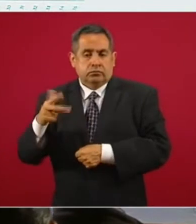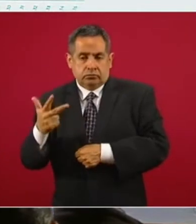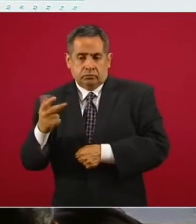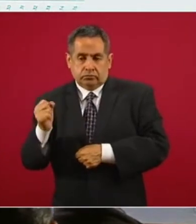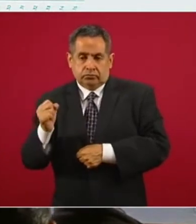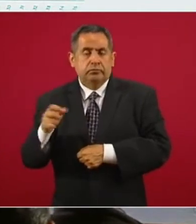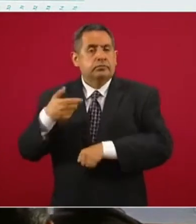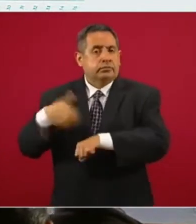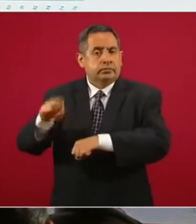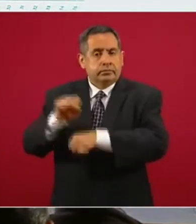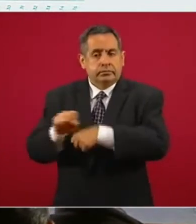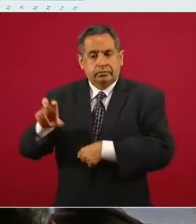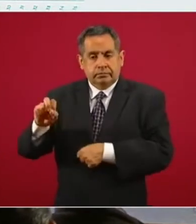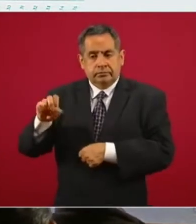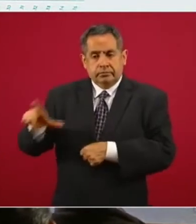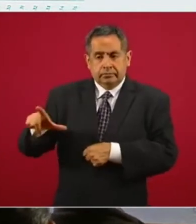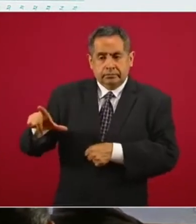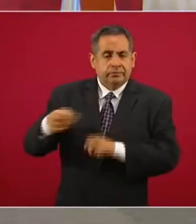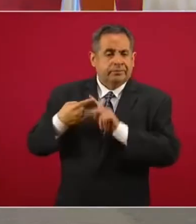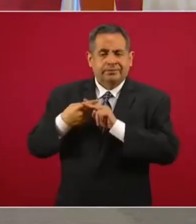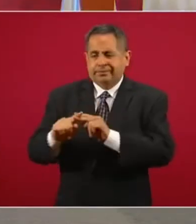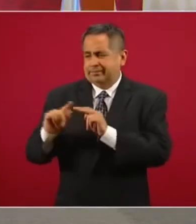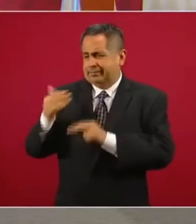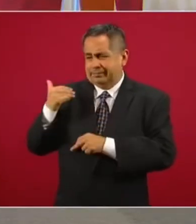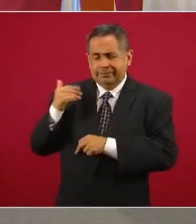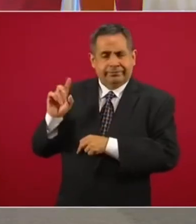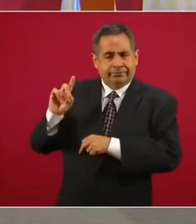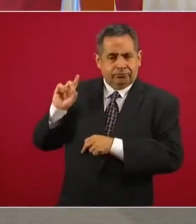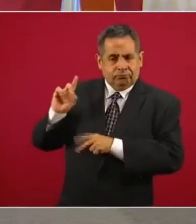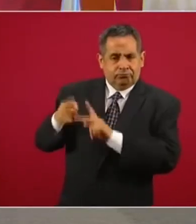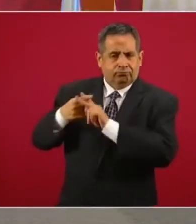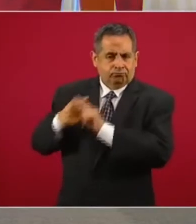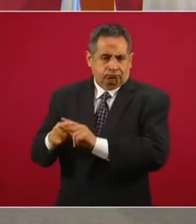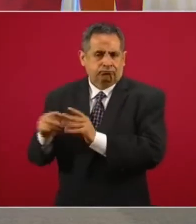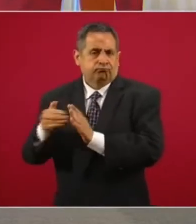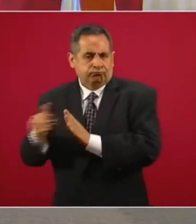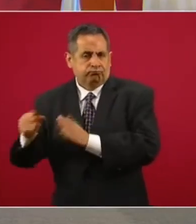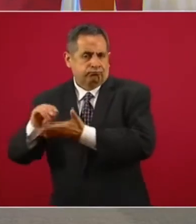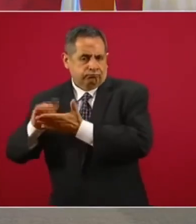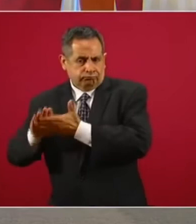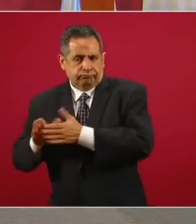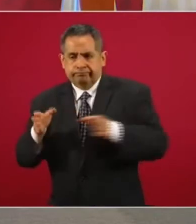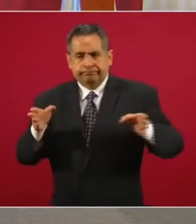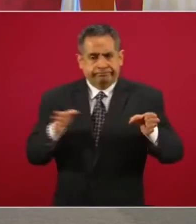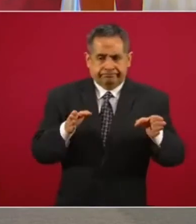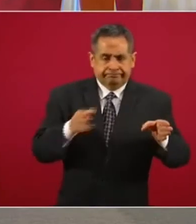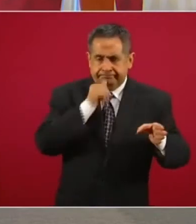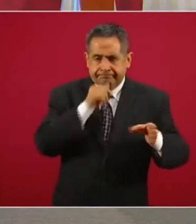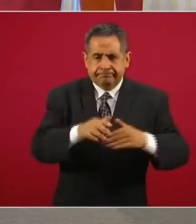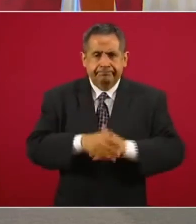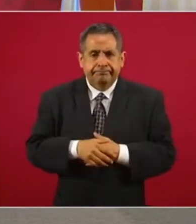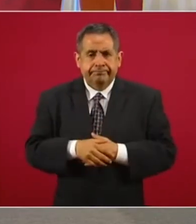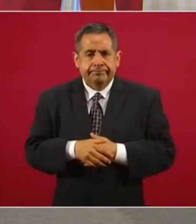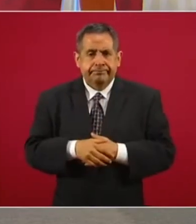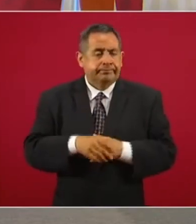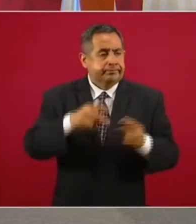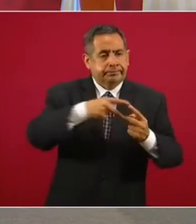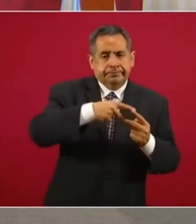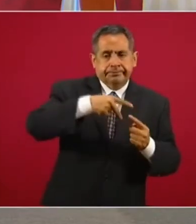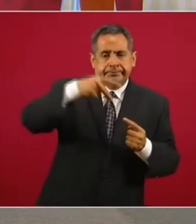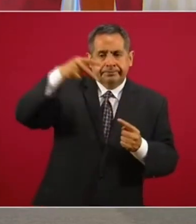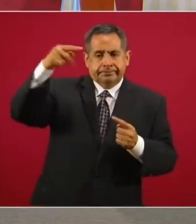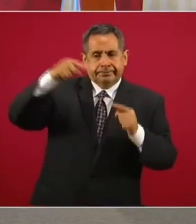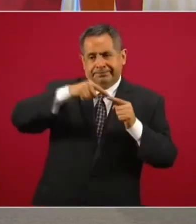la semana 37, empezó apenas el domingo próximo pasado. La curva clara es el número de